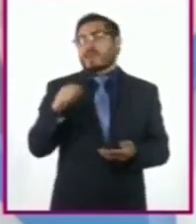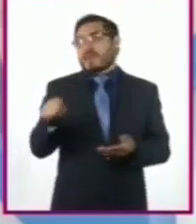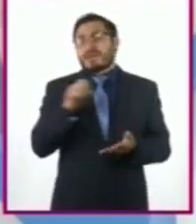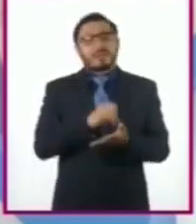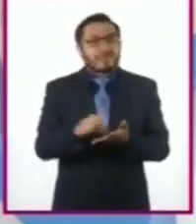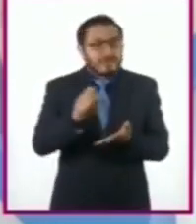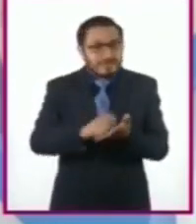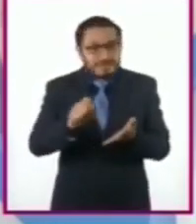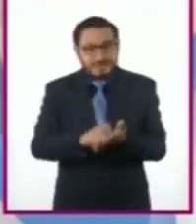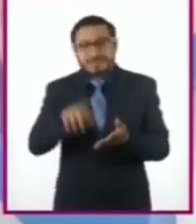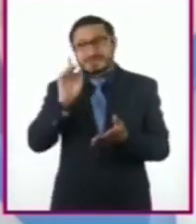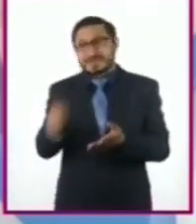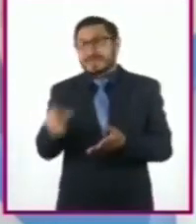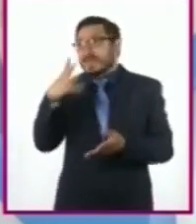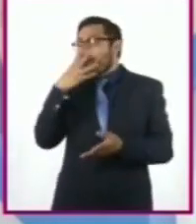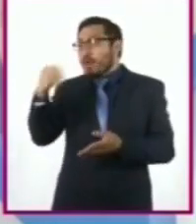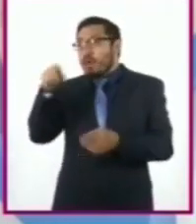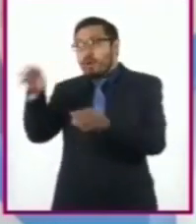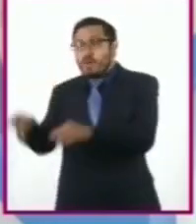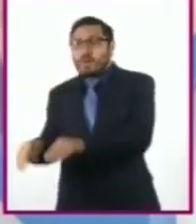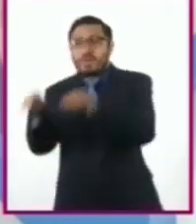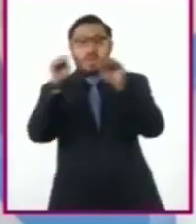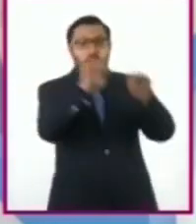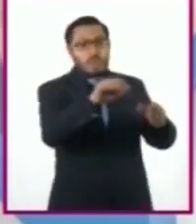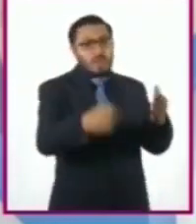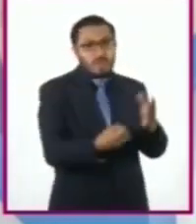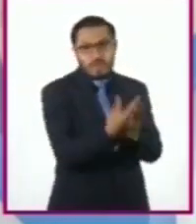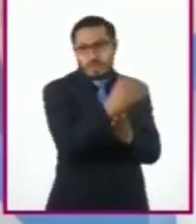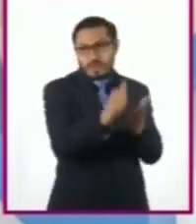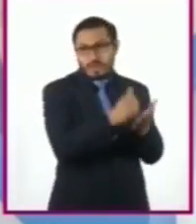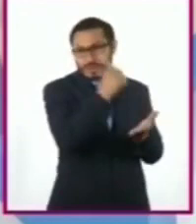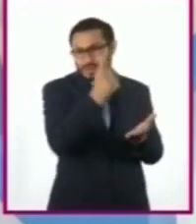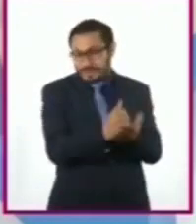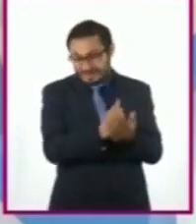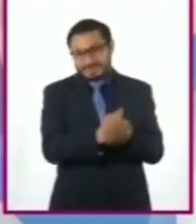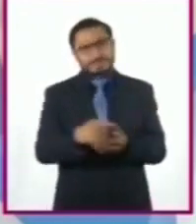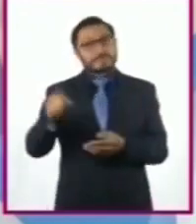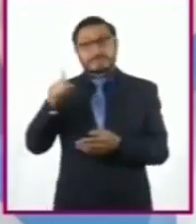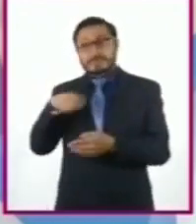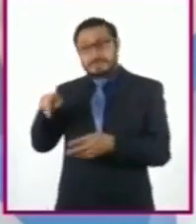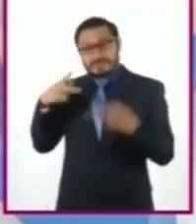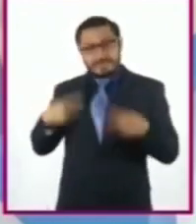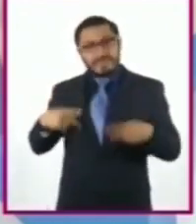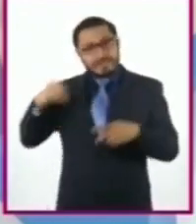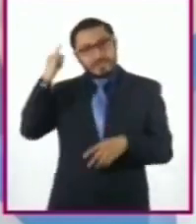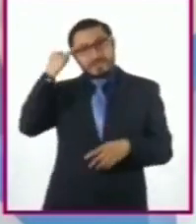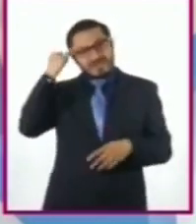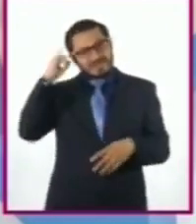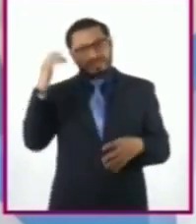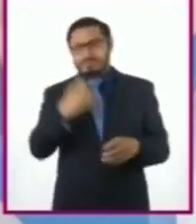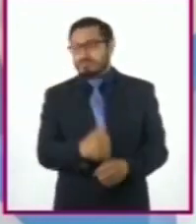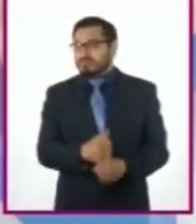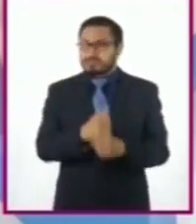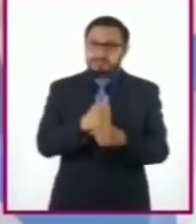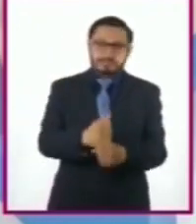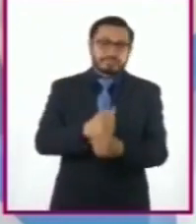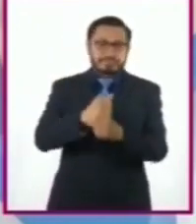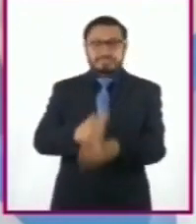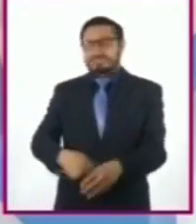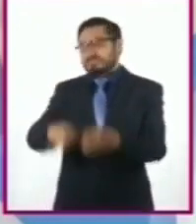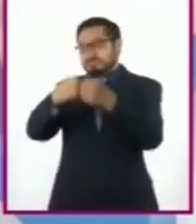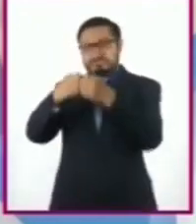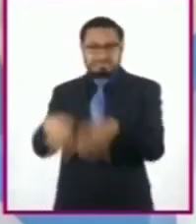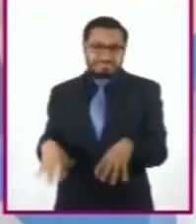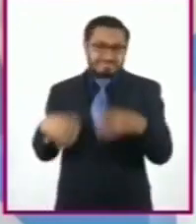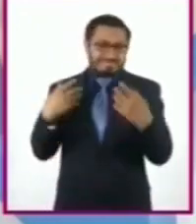trasladado de Coyoacán a la nueva ciudad. Los indios habían sufrido la derrota